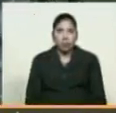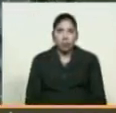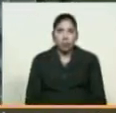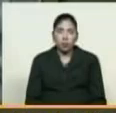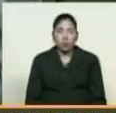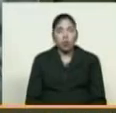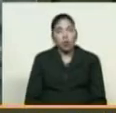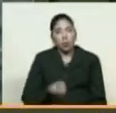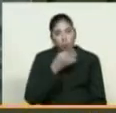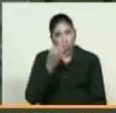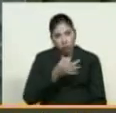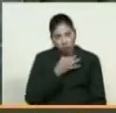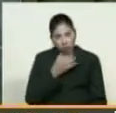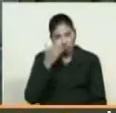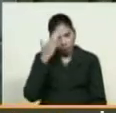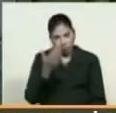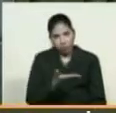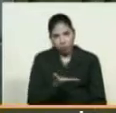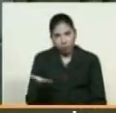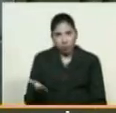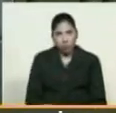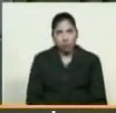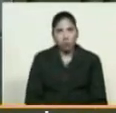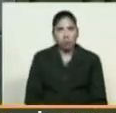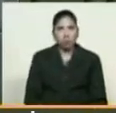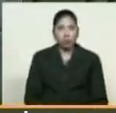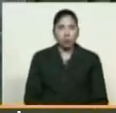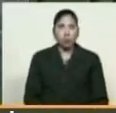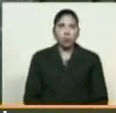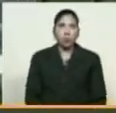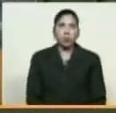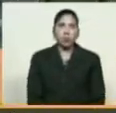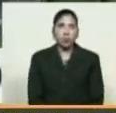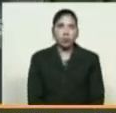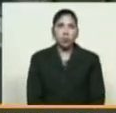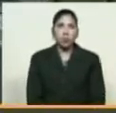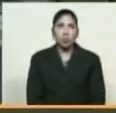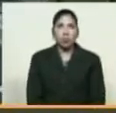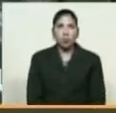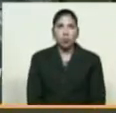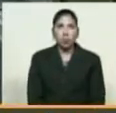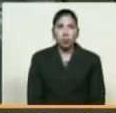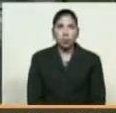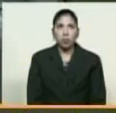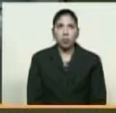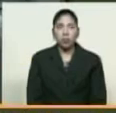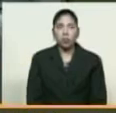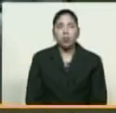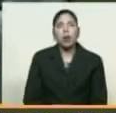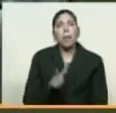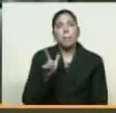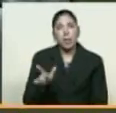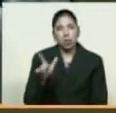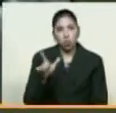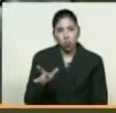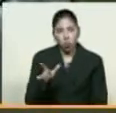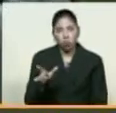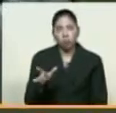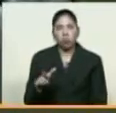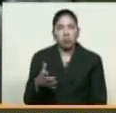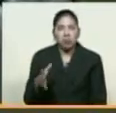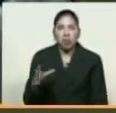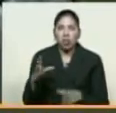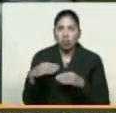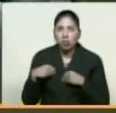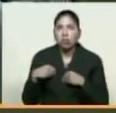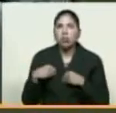Hola, buenas tardes. Quería preguntarle en primer lugar cómo entiende que ha recibido las bases del PSUV la noticia de que se